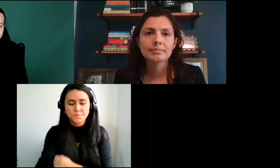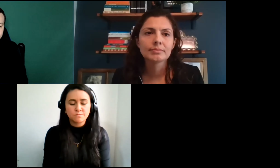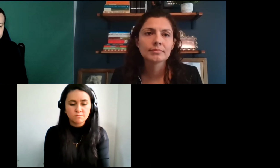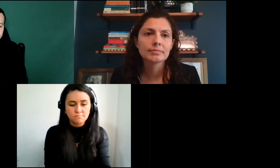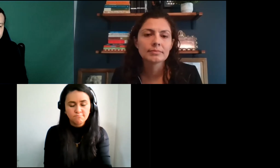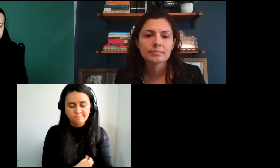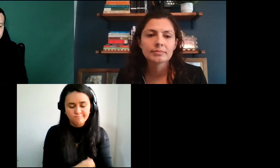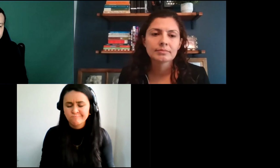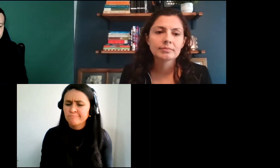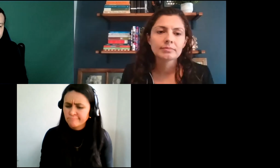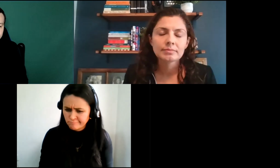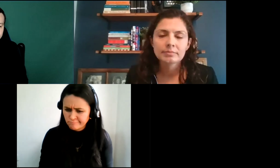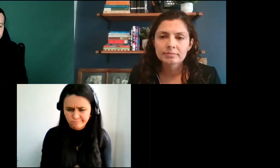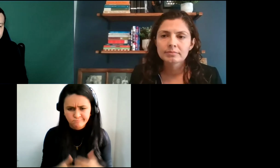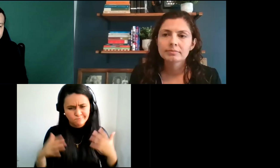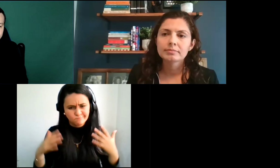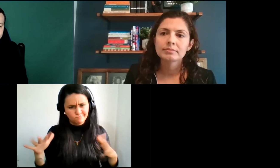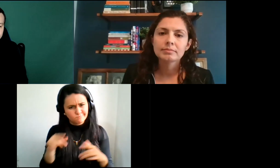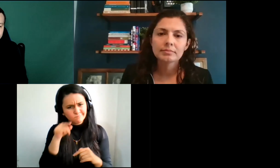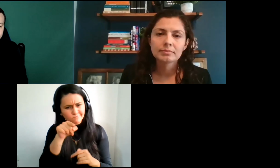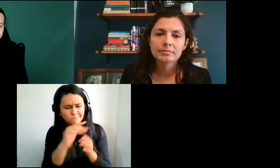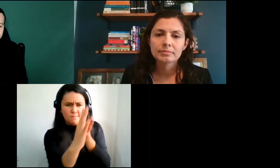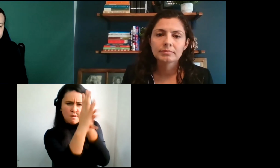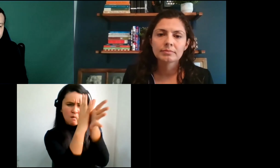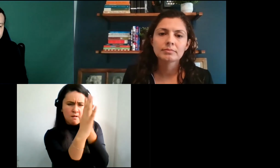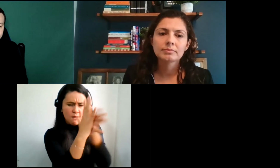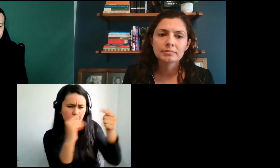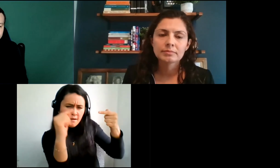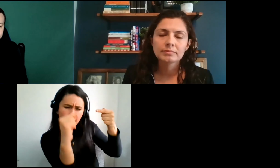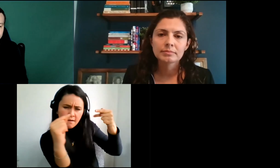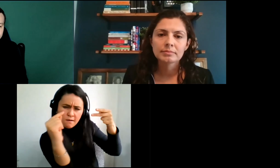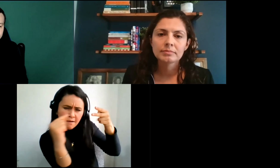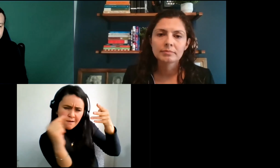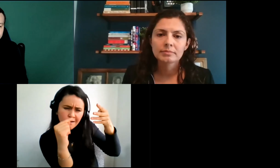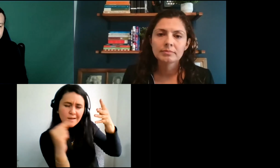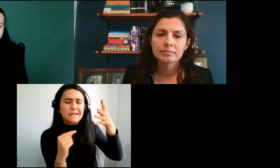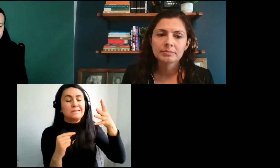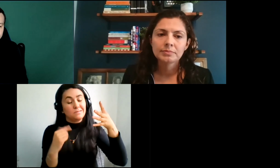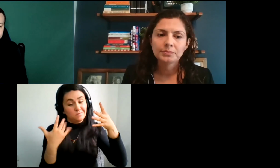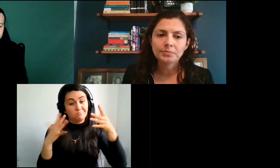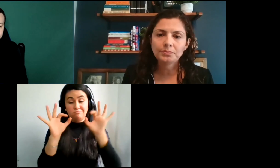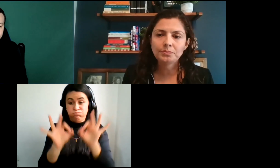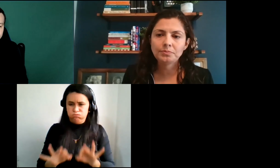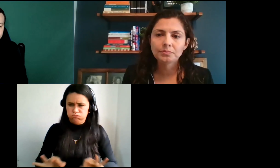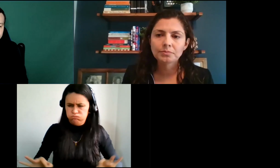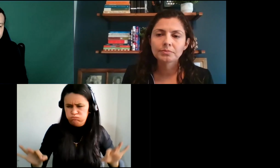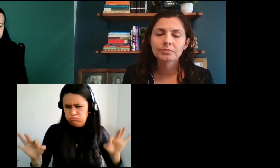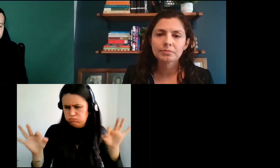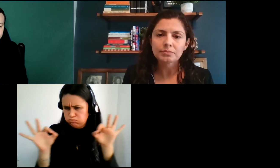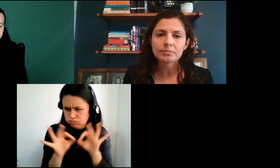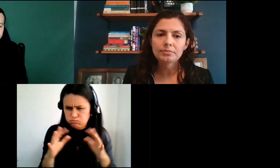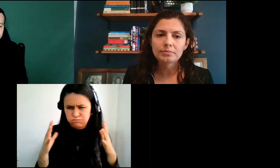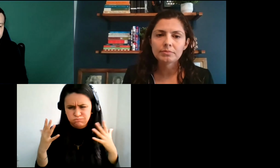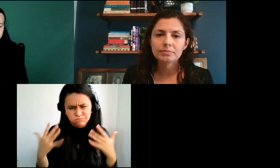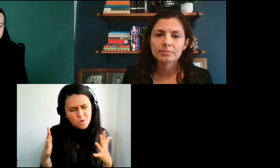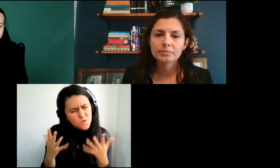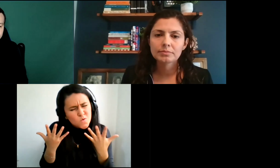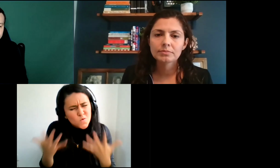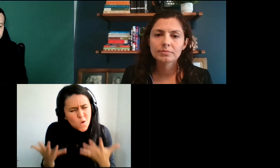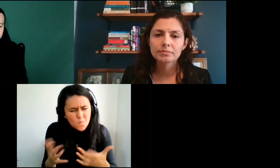Creo que muchos de los temas que mencionaste en tu ponencia son relevantes. Primero que nada, es muy importante cuantificar